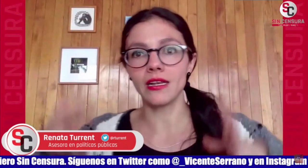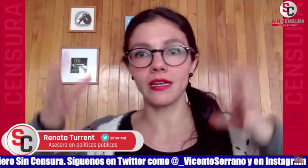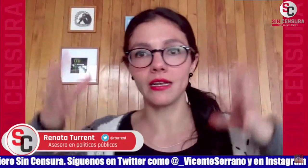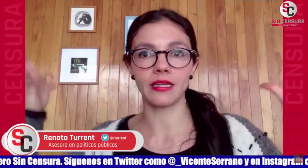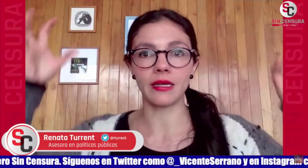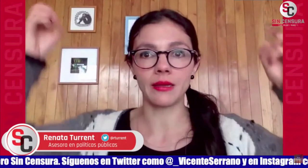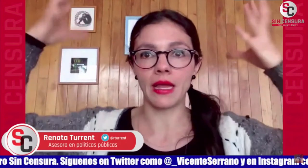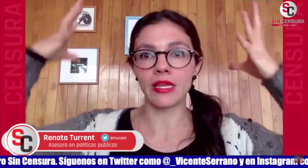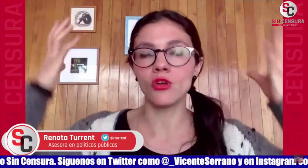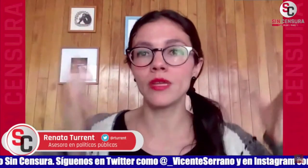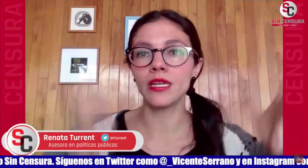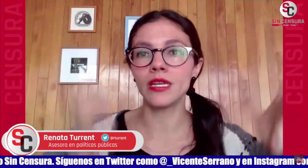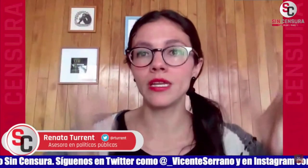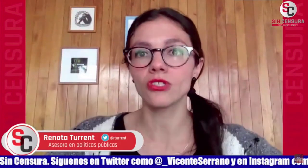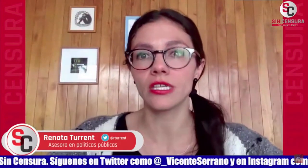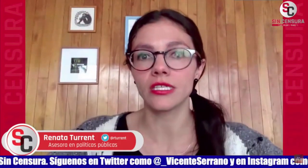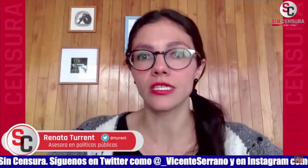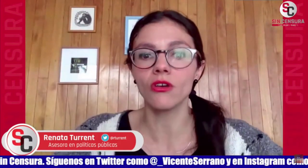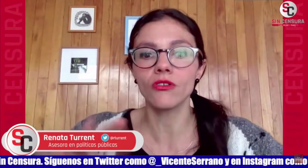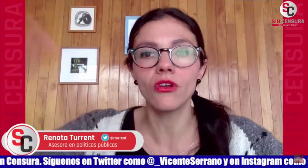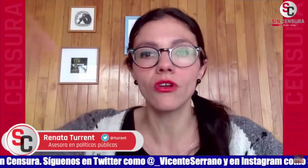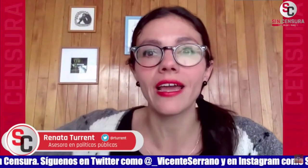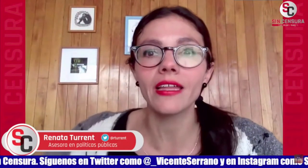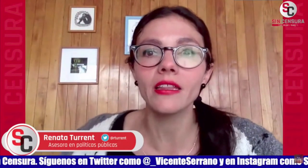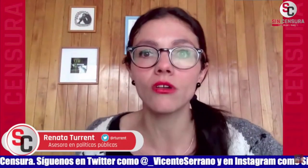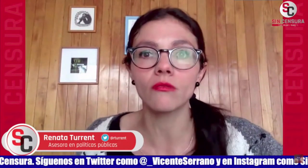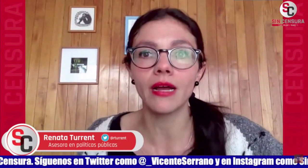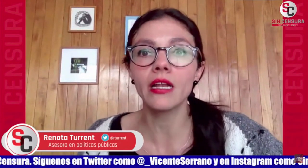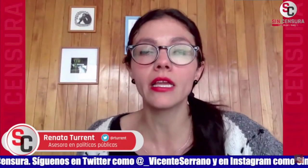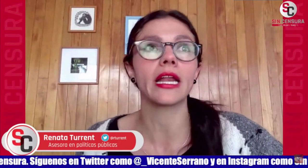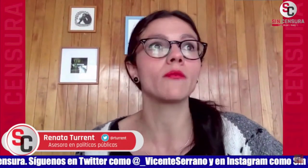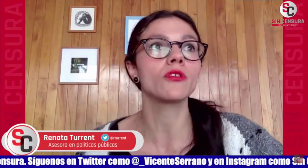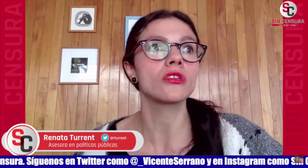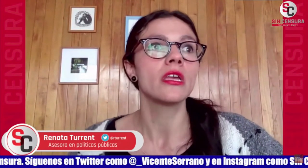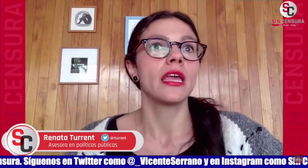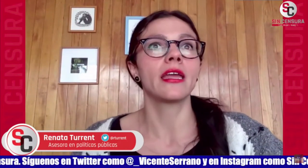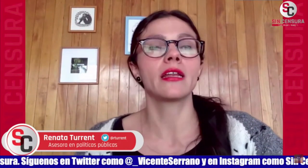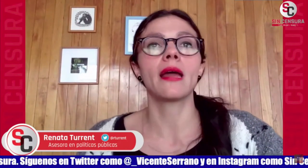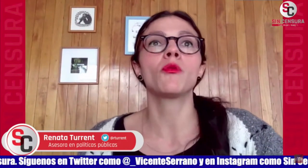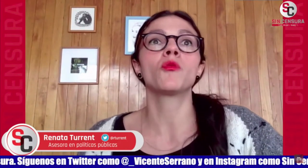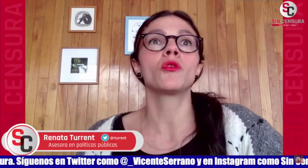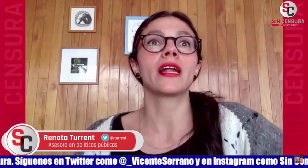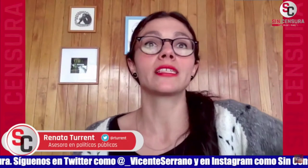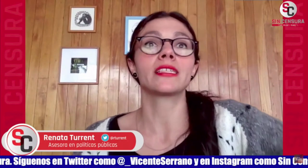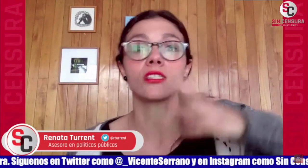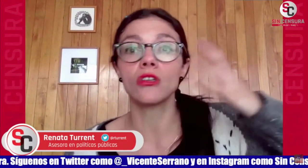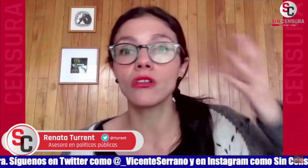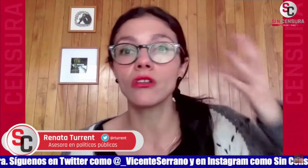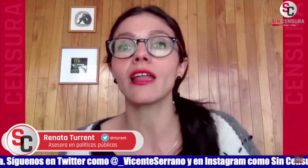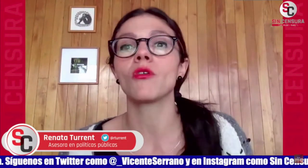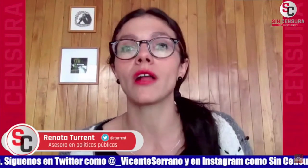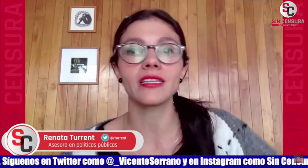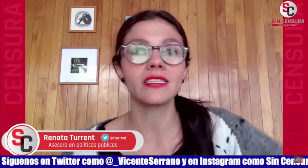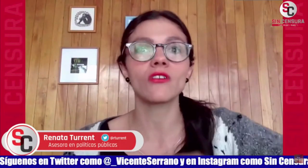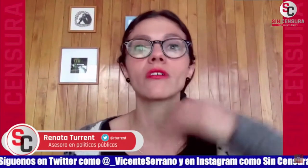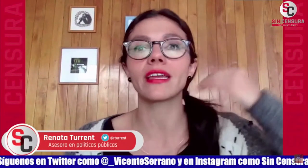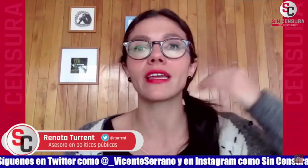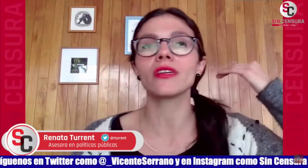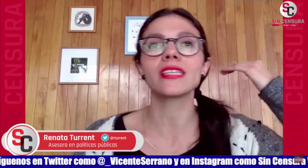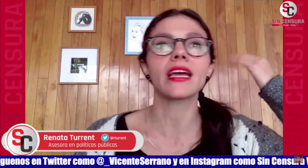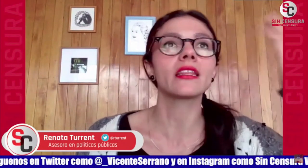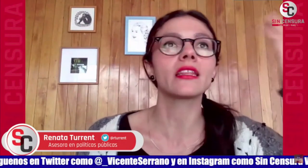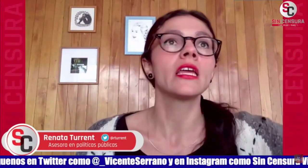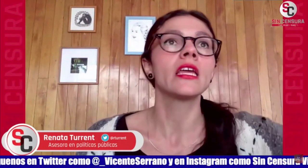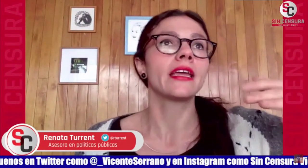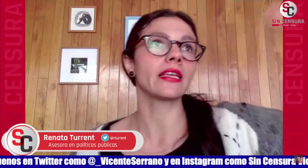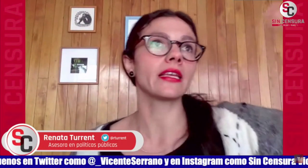intelectual, iluminados, no la gente normal que creemos en la popularización de la democracia, no esa